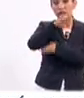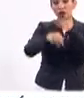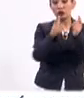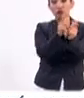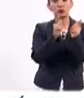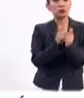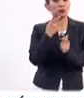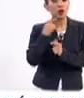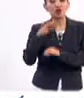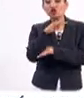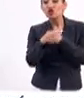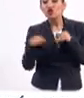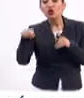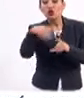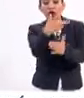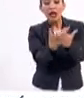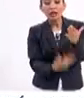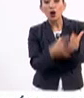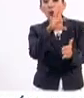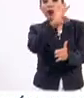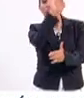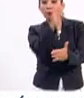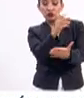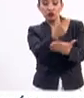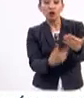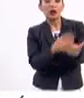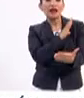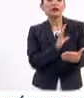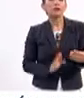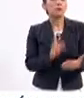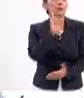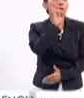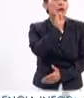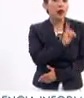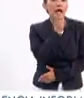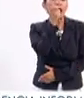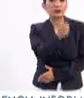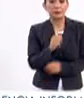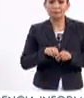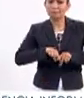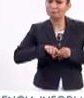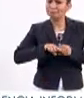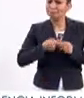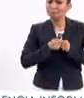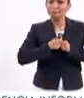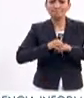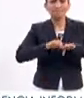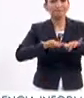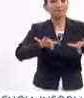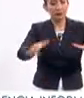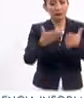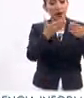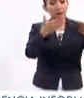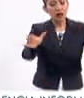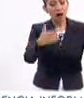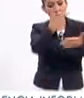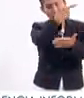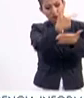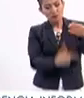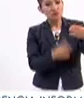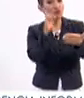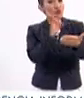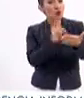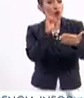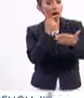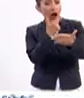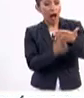fuerzas políticas a que registraran en 40% candidaturas mujeres. Ese evento fue detonante para que entonces se abriera una agenda de género